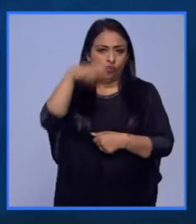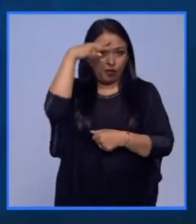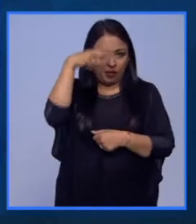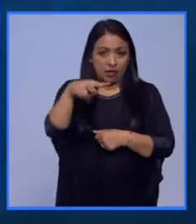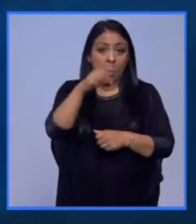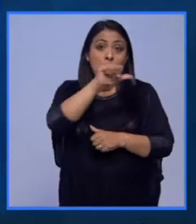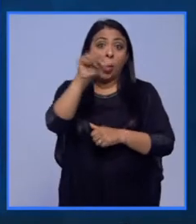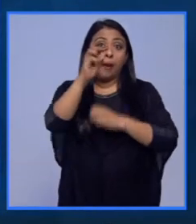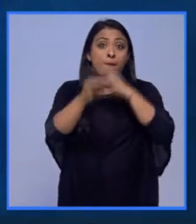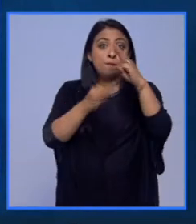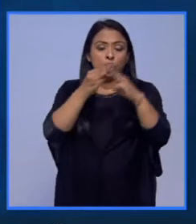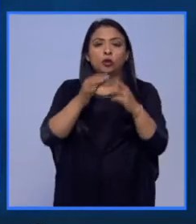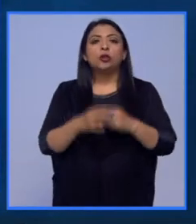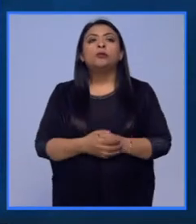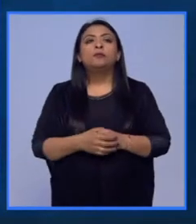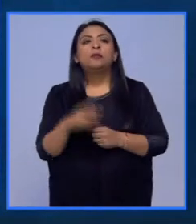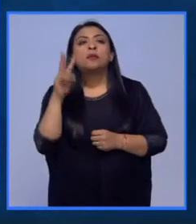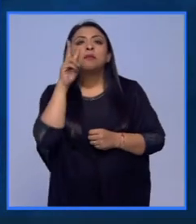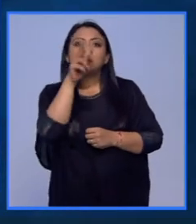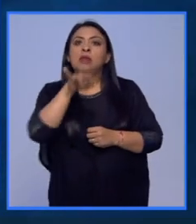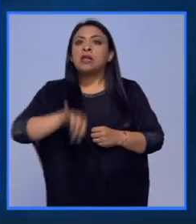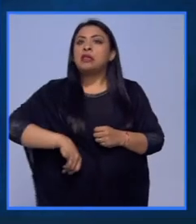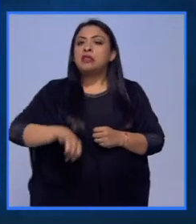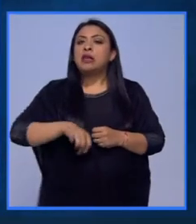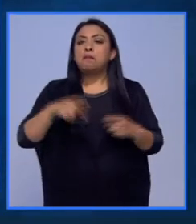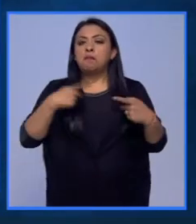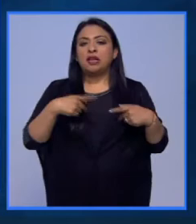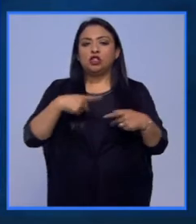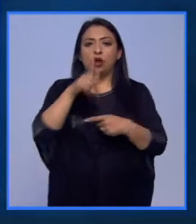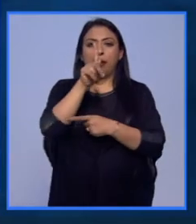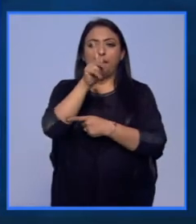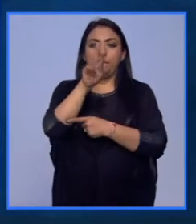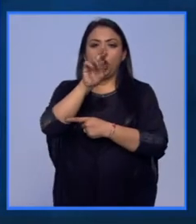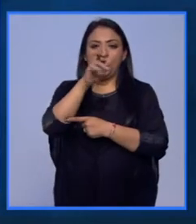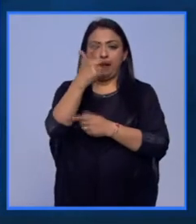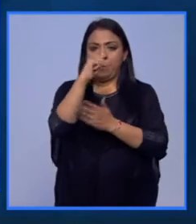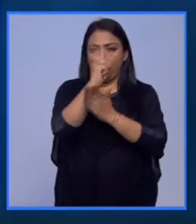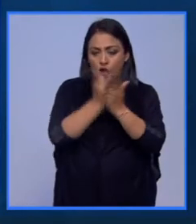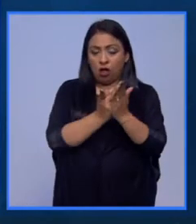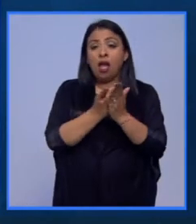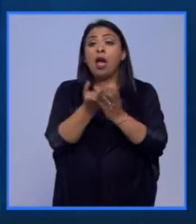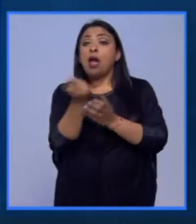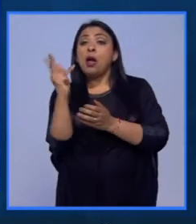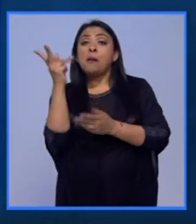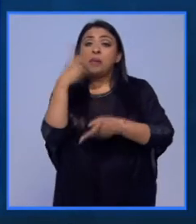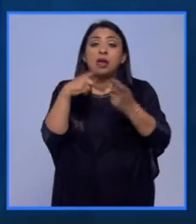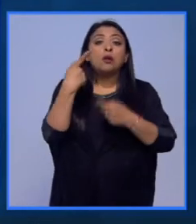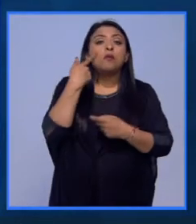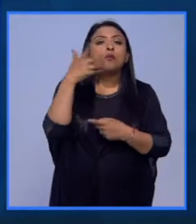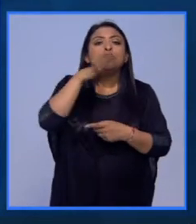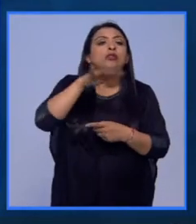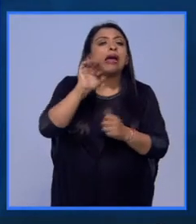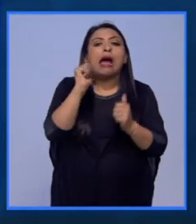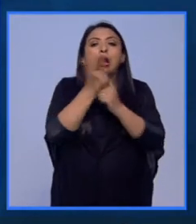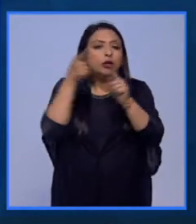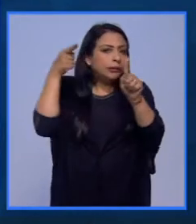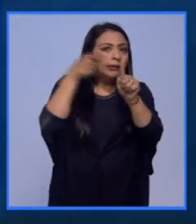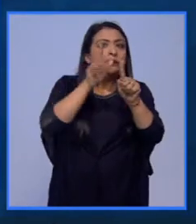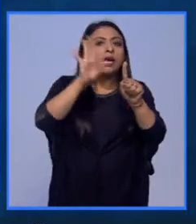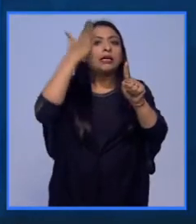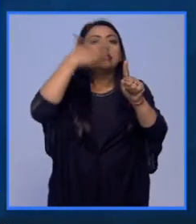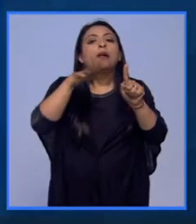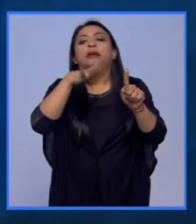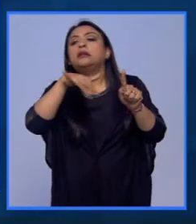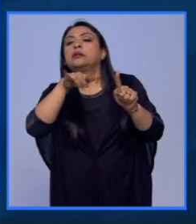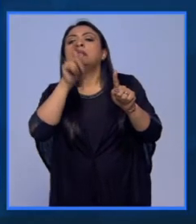en el mundo. Se ve el interés de los programadores. Muchos de ellos vienen buscando cosas muy específicas, saben lo que